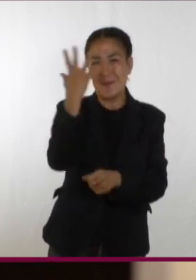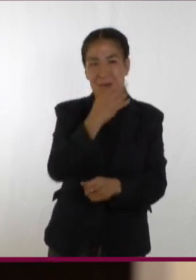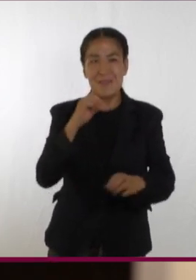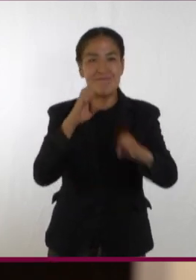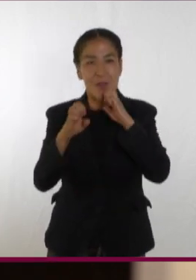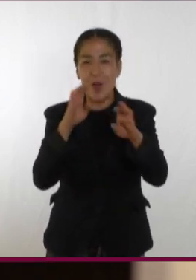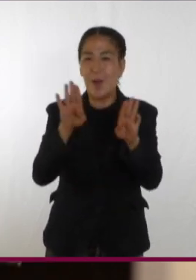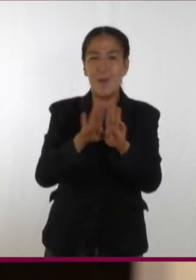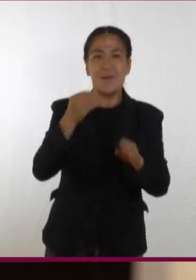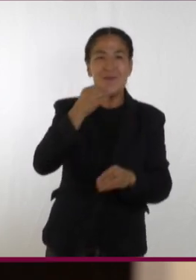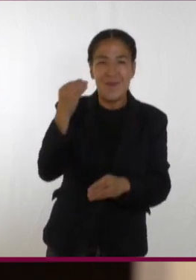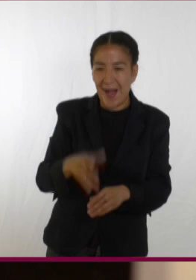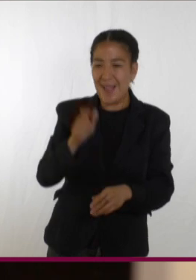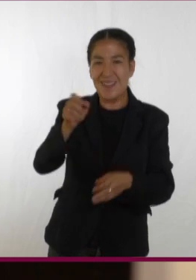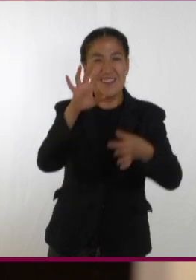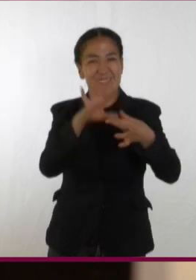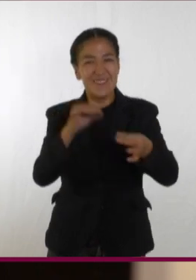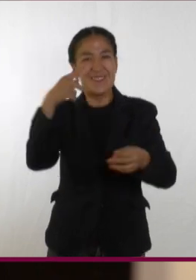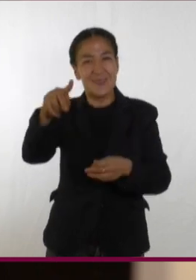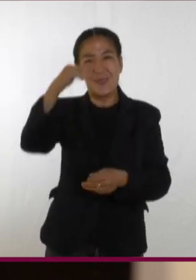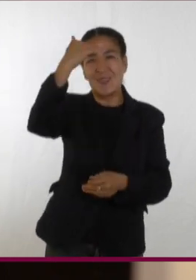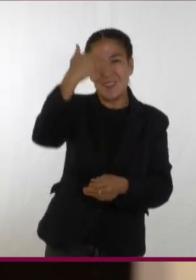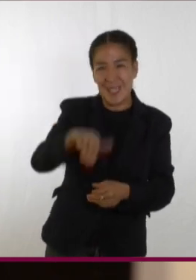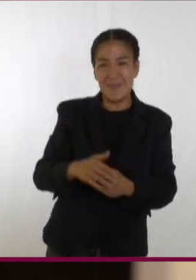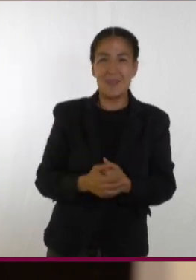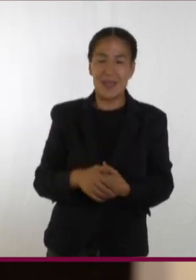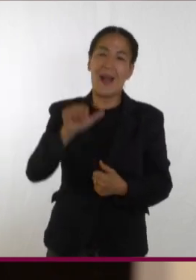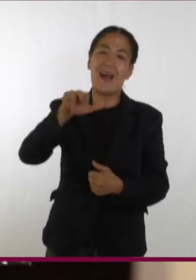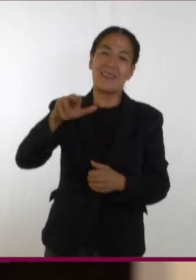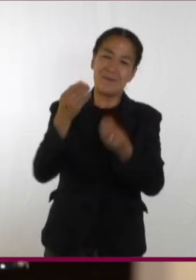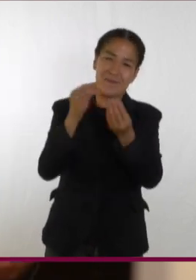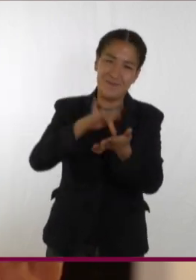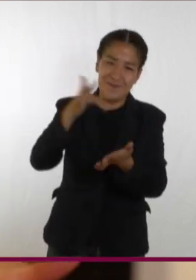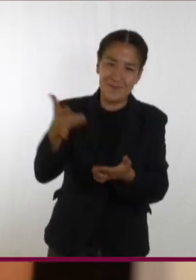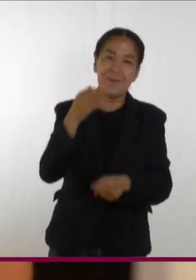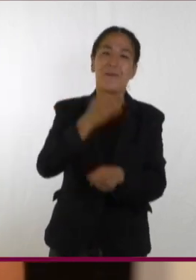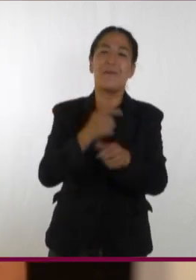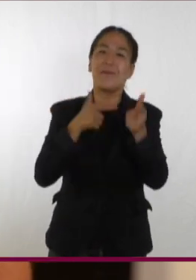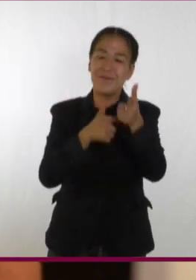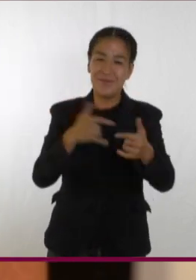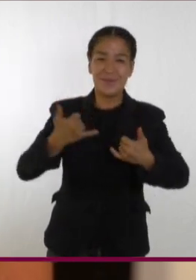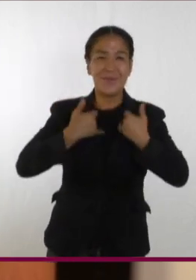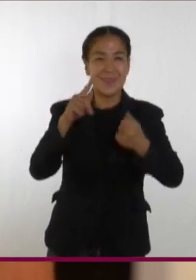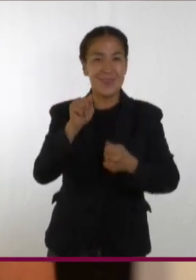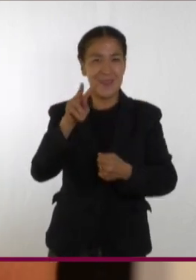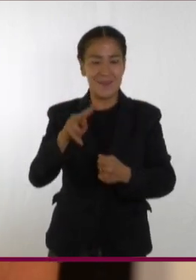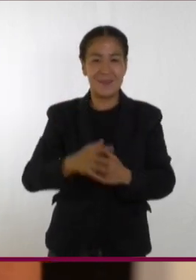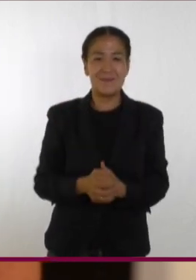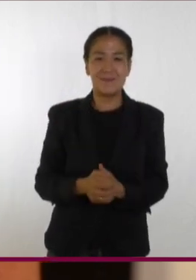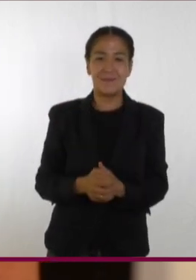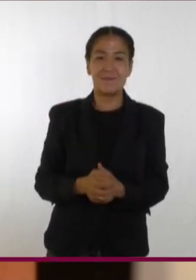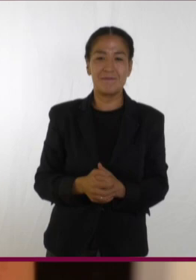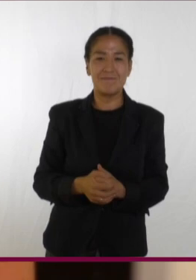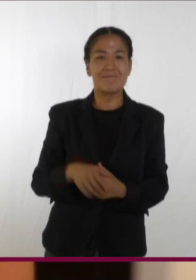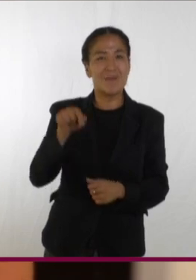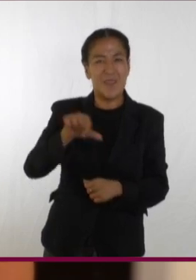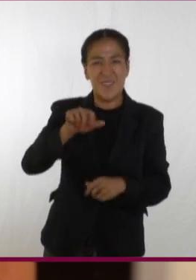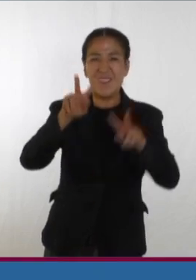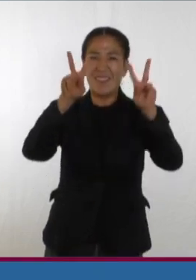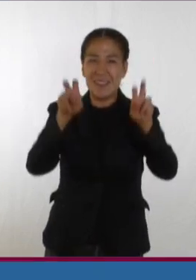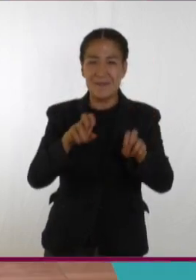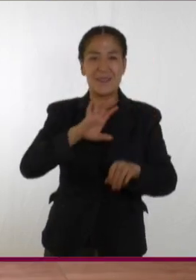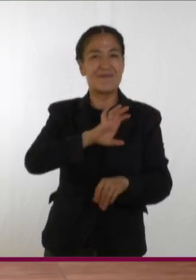programa. Qué bonita entrevista, qué padre lo que nos compartes. Ana, muchas gracias y nosotros continuamos en Jóvenes en